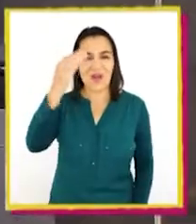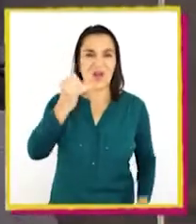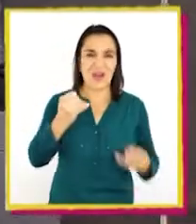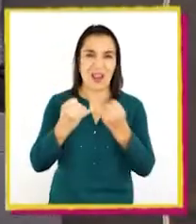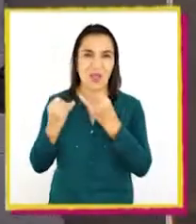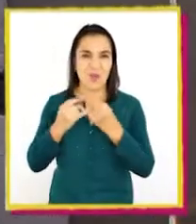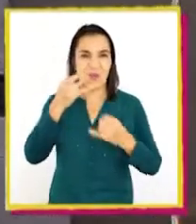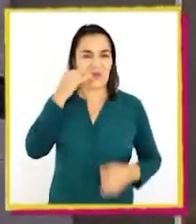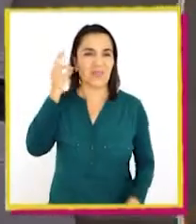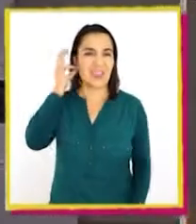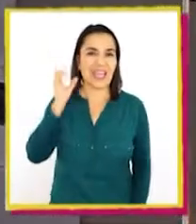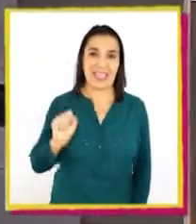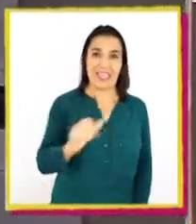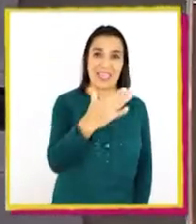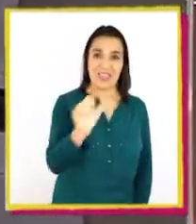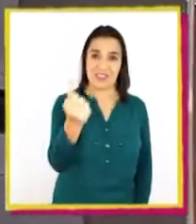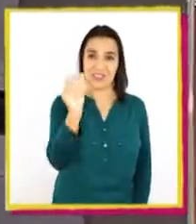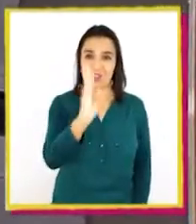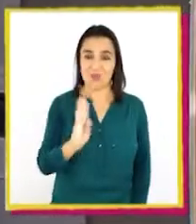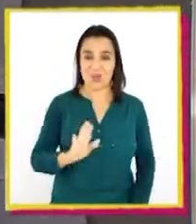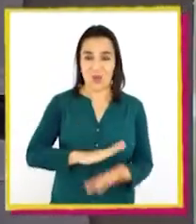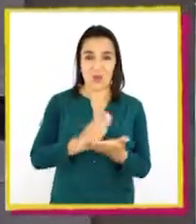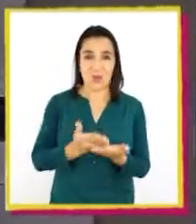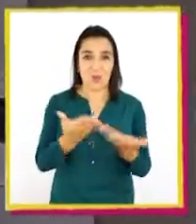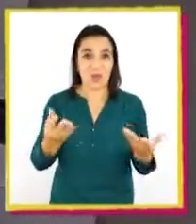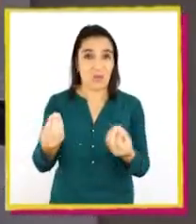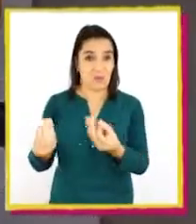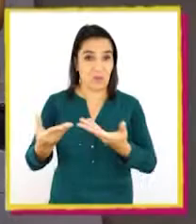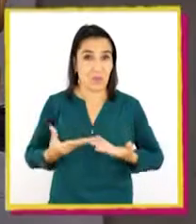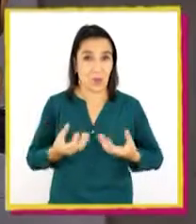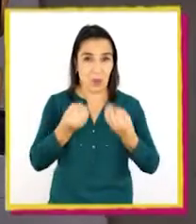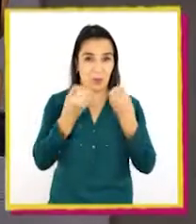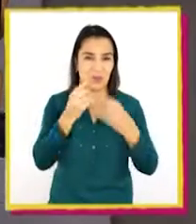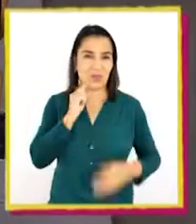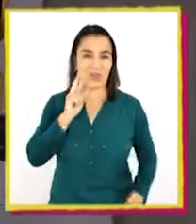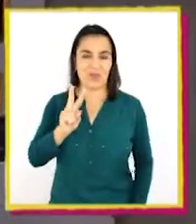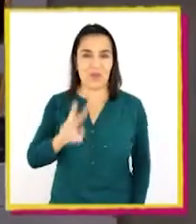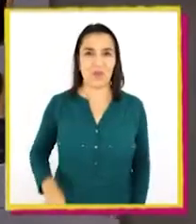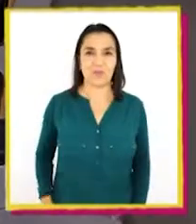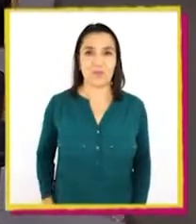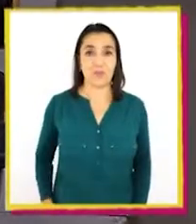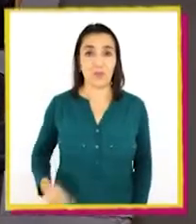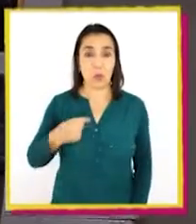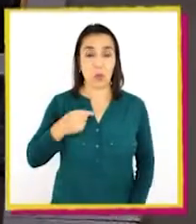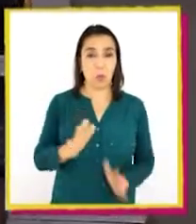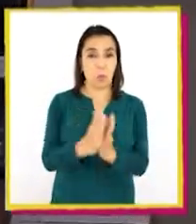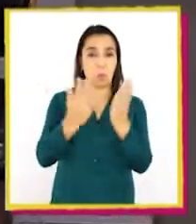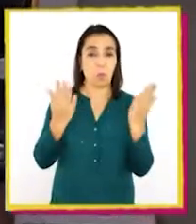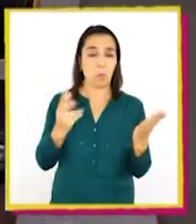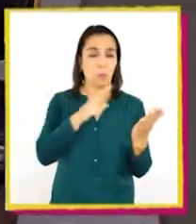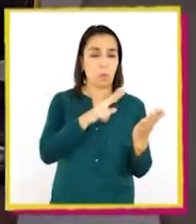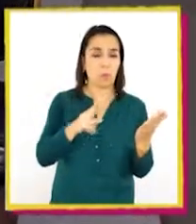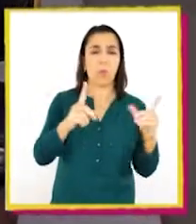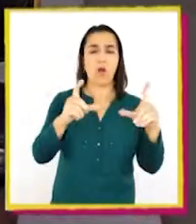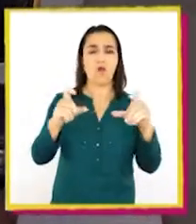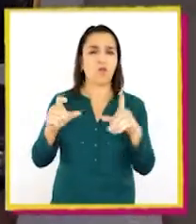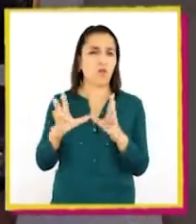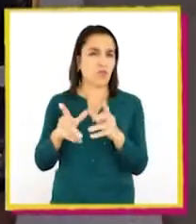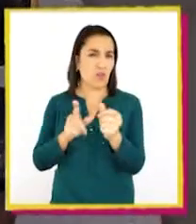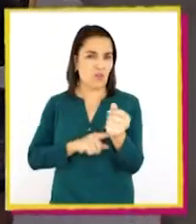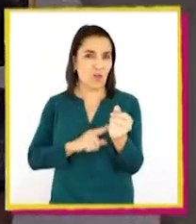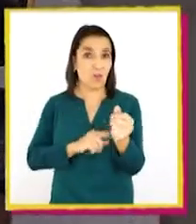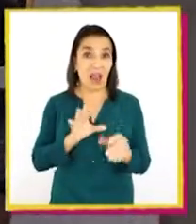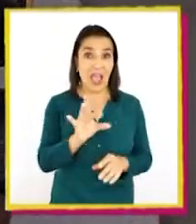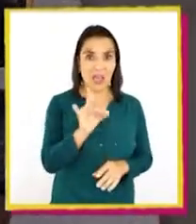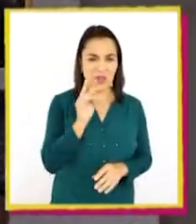Hola amigos y amigas de quinto y sexto básico, ¿cómo están? Bienvenidos a Aprendo TV. Estoy revisando un álbum de fotos de mi familia